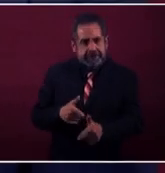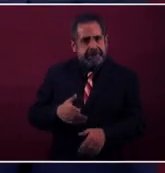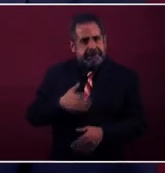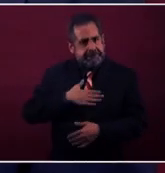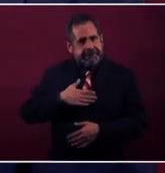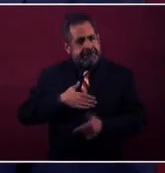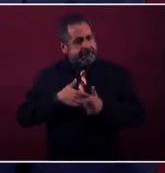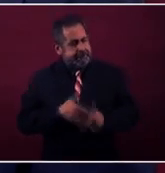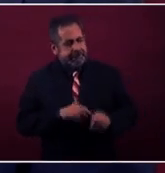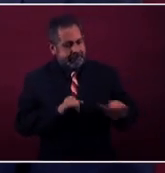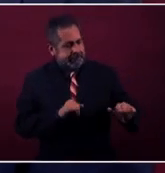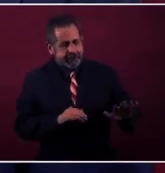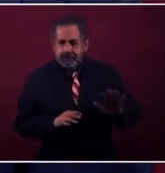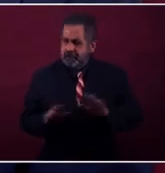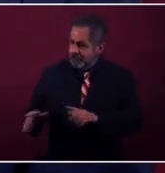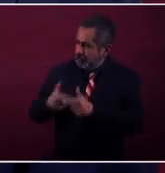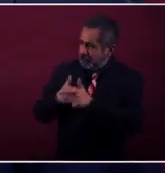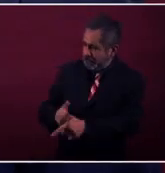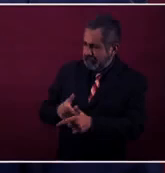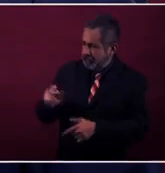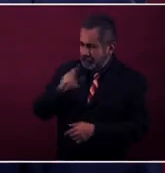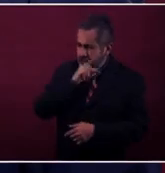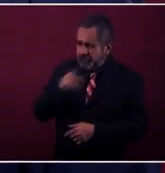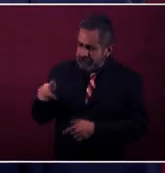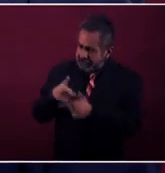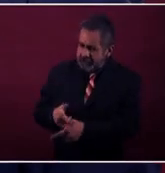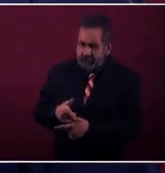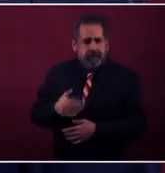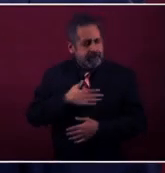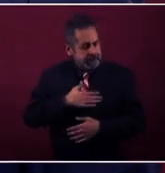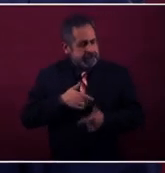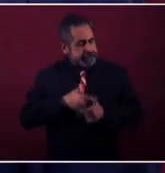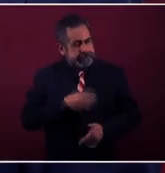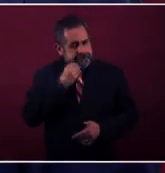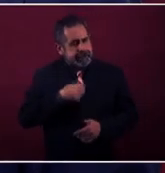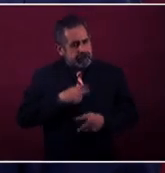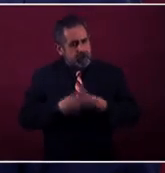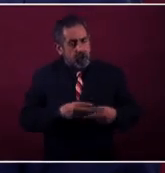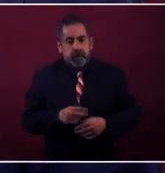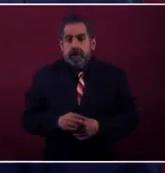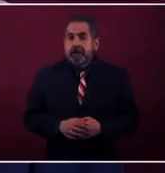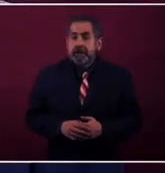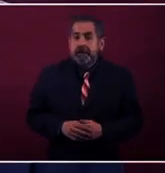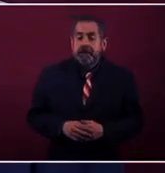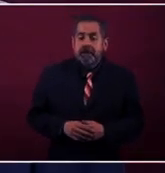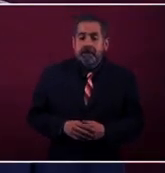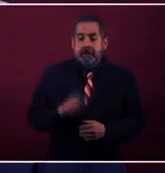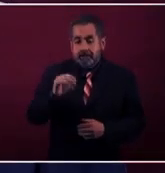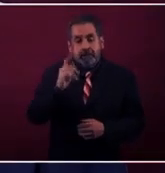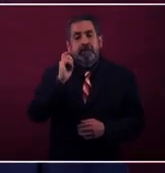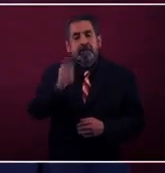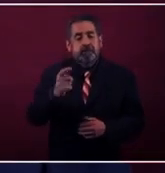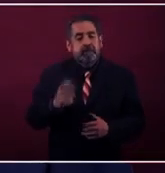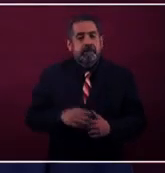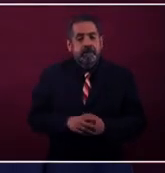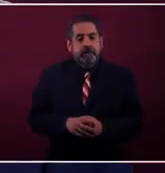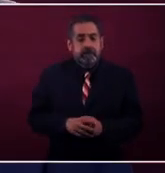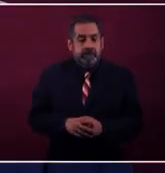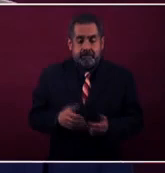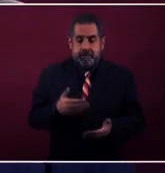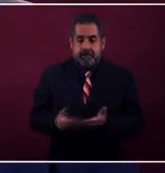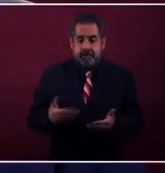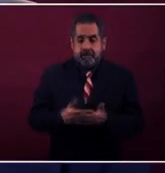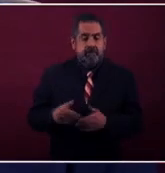seguir insistiendo. Sí. Y hay, repito, la ventaja de que este